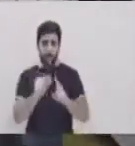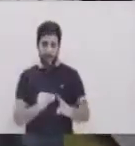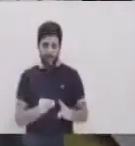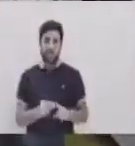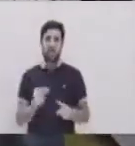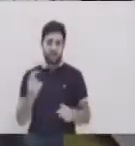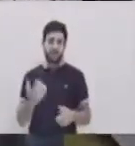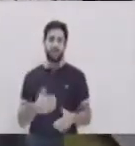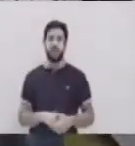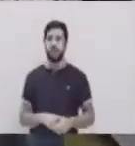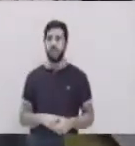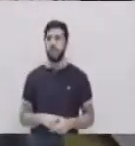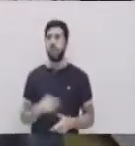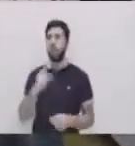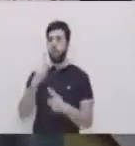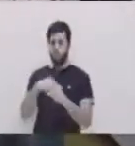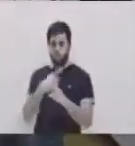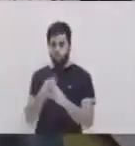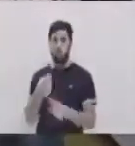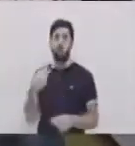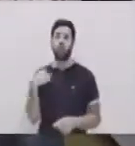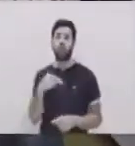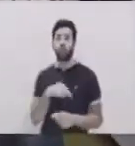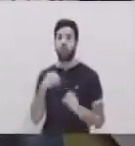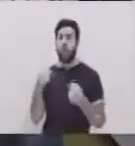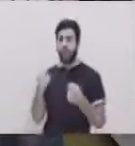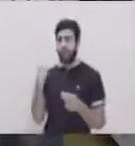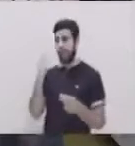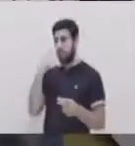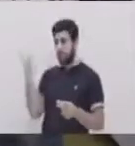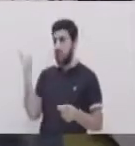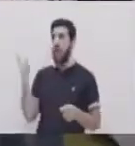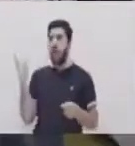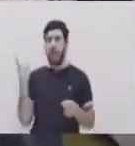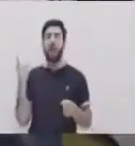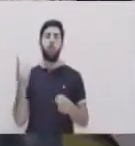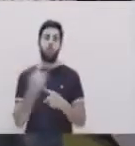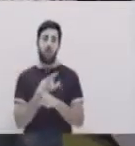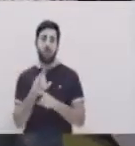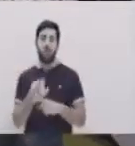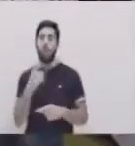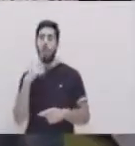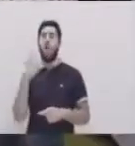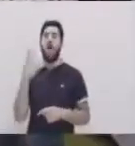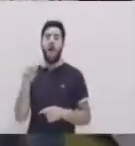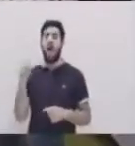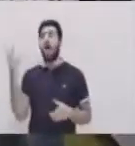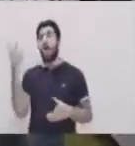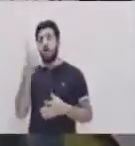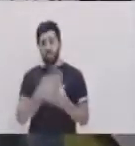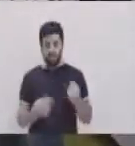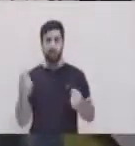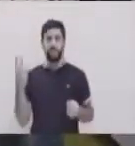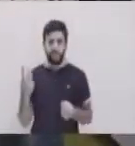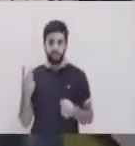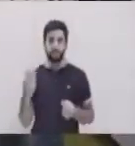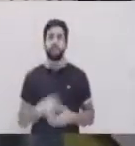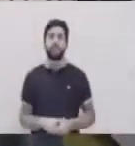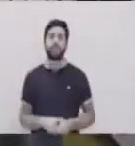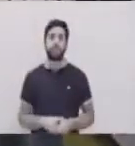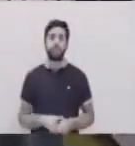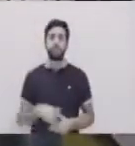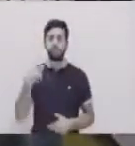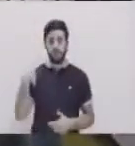palabras. Entonces, cuando nosotros hacemos uso de esos signos, hablamos del habla, valga la redundancia. Y en el habla